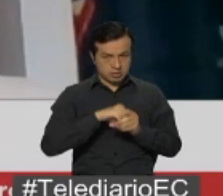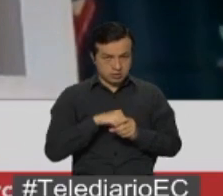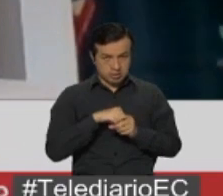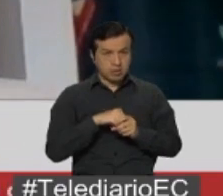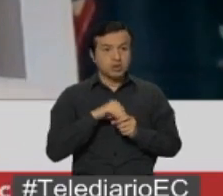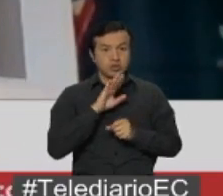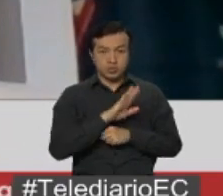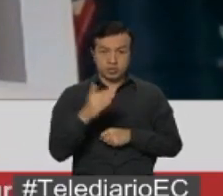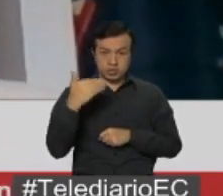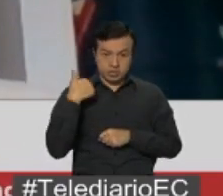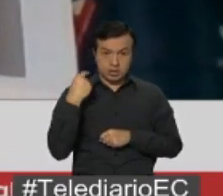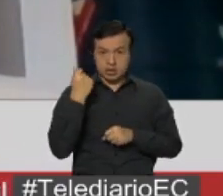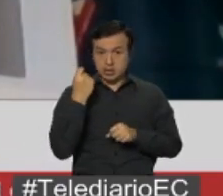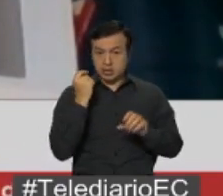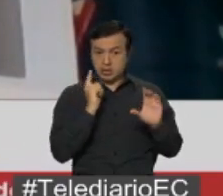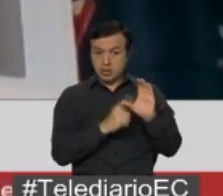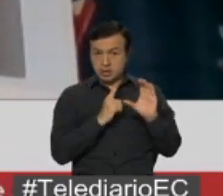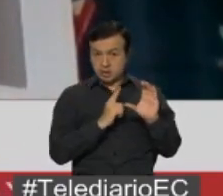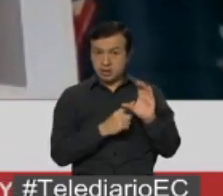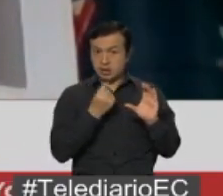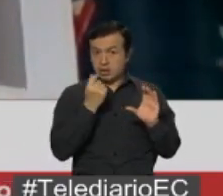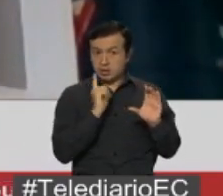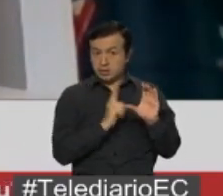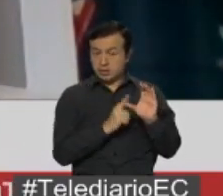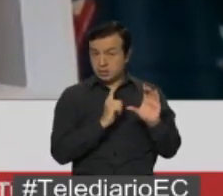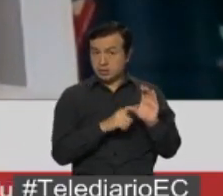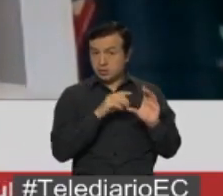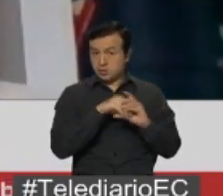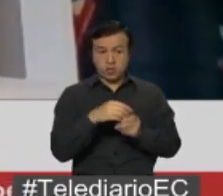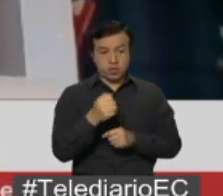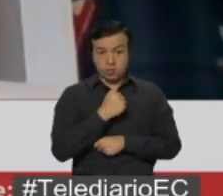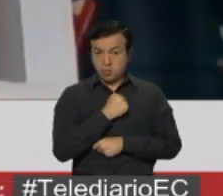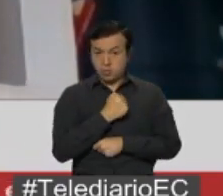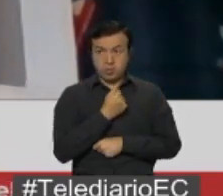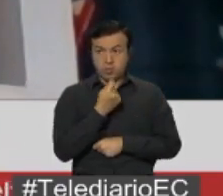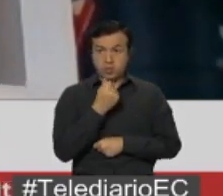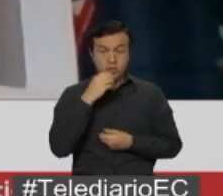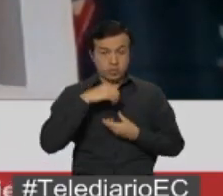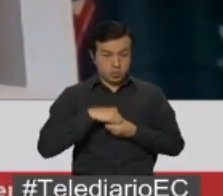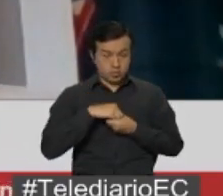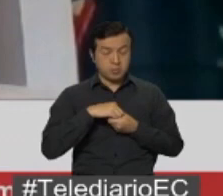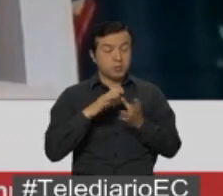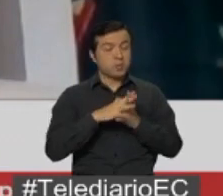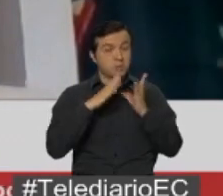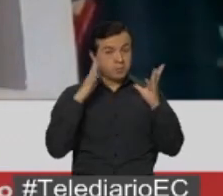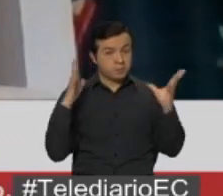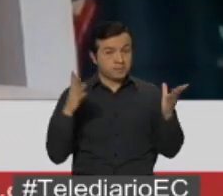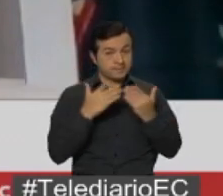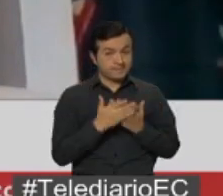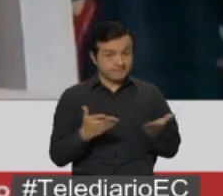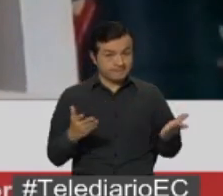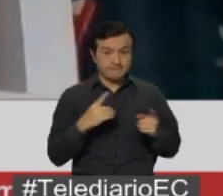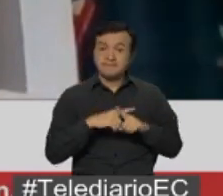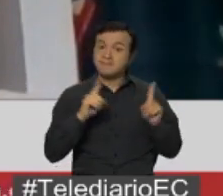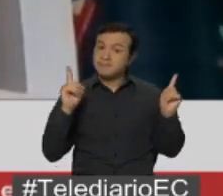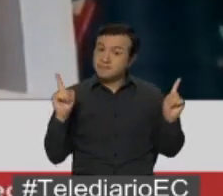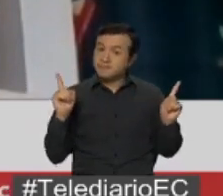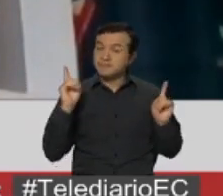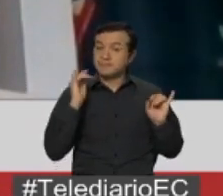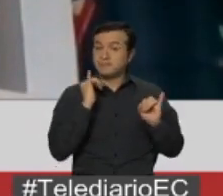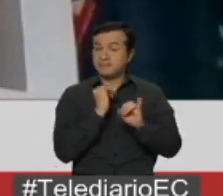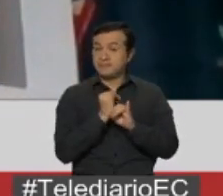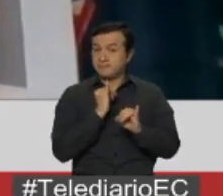que tiene un capital institucional propio que es importante pero además estas